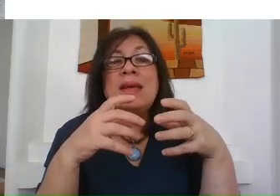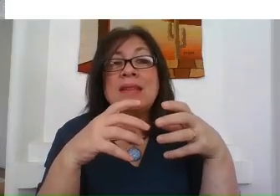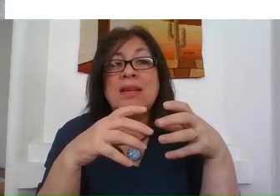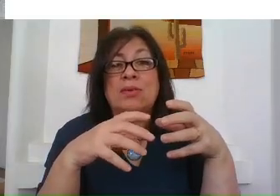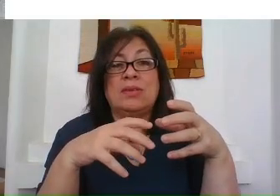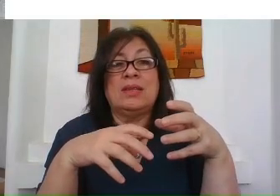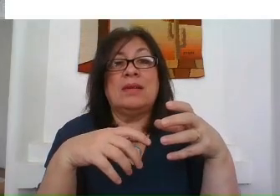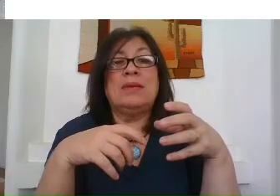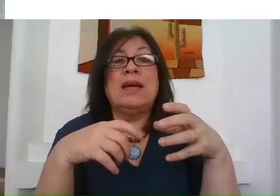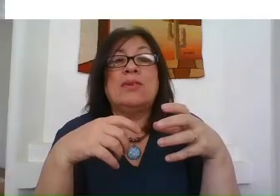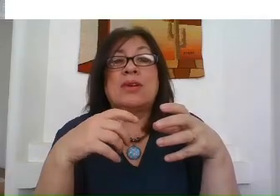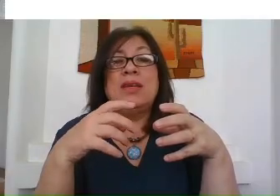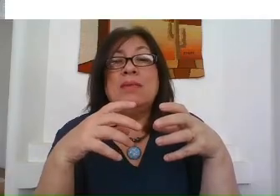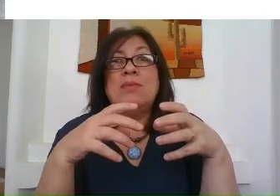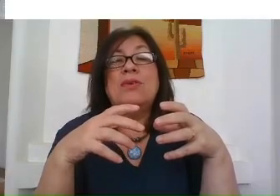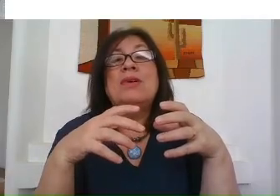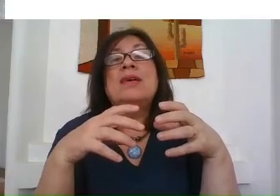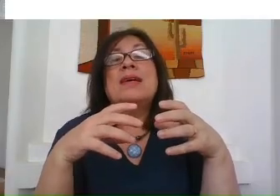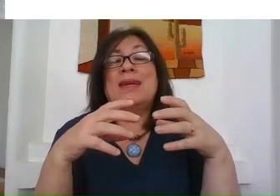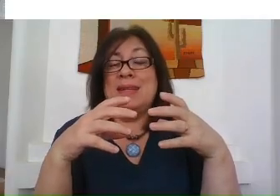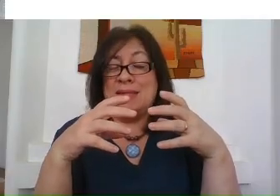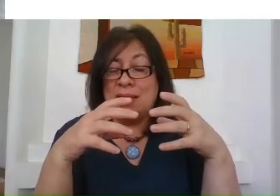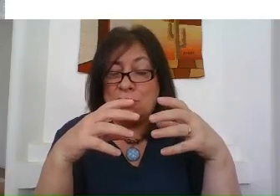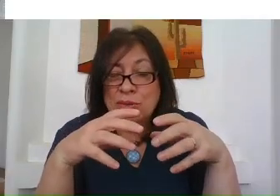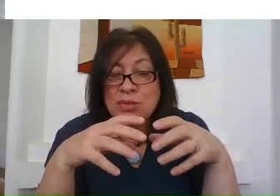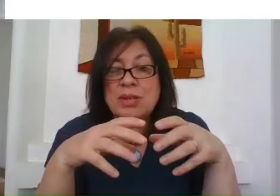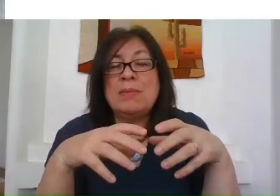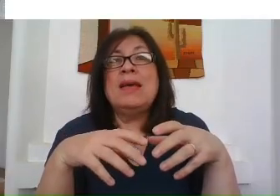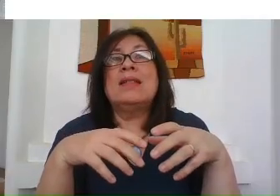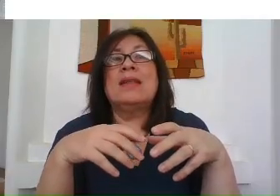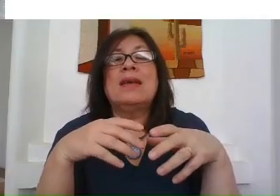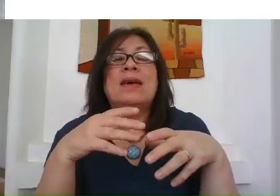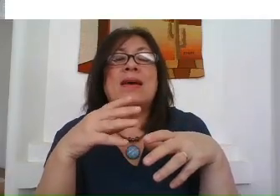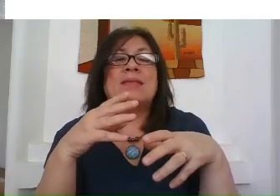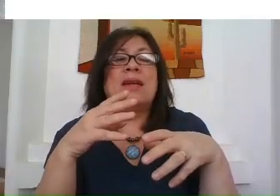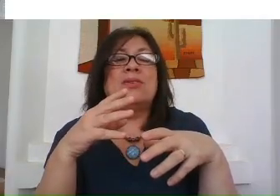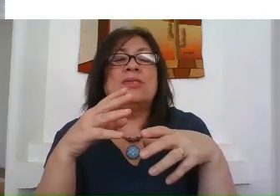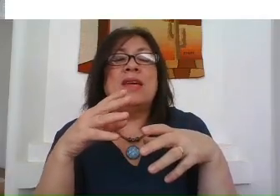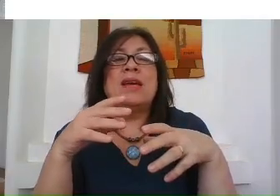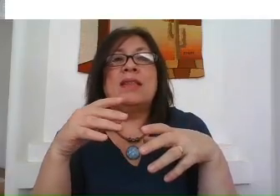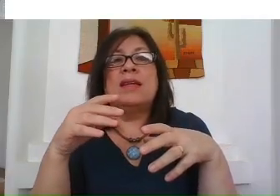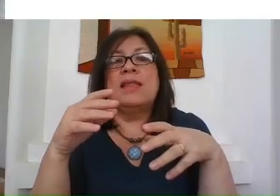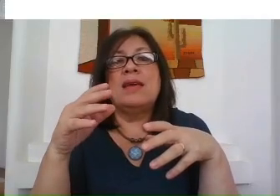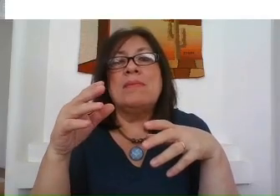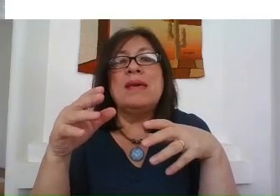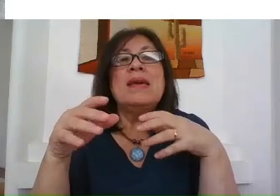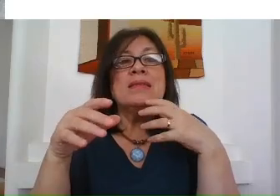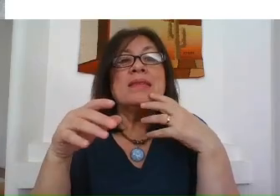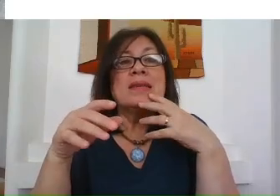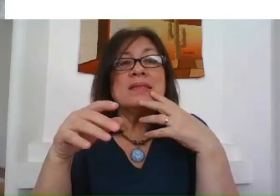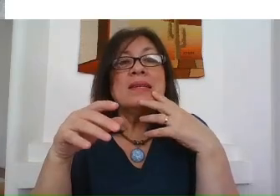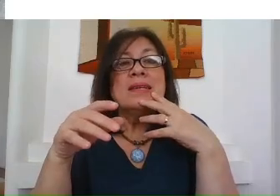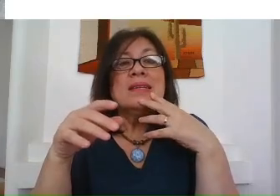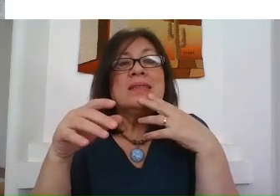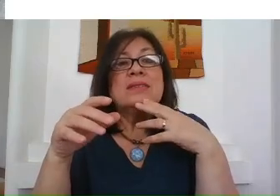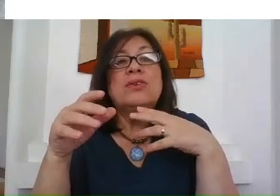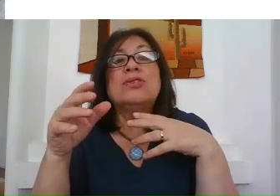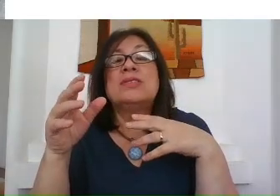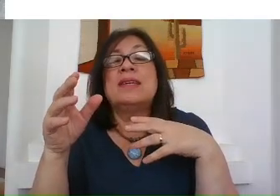primer semestre con determinado ritmo, en el segundo semestre hacia los 7, 10